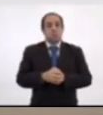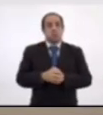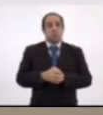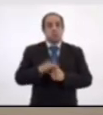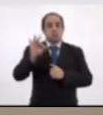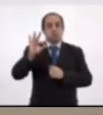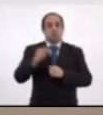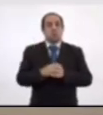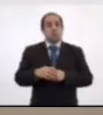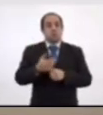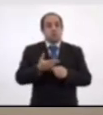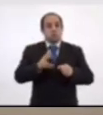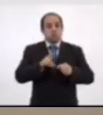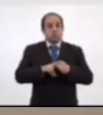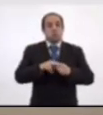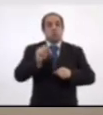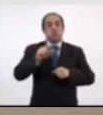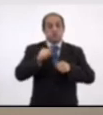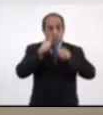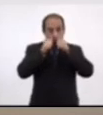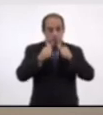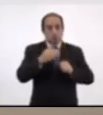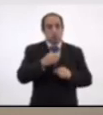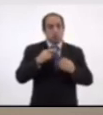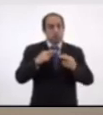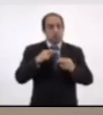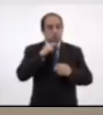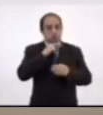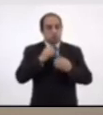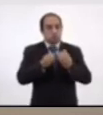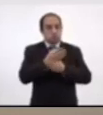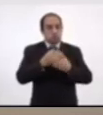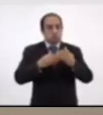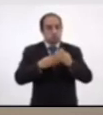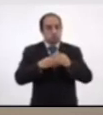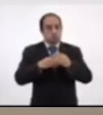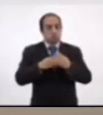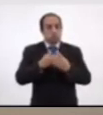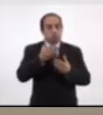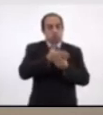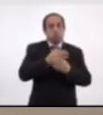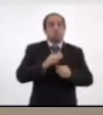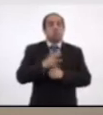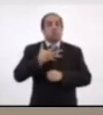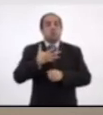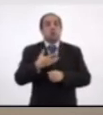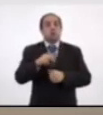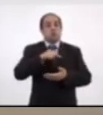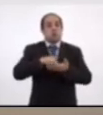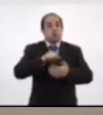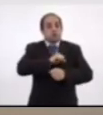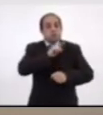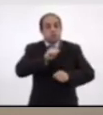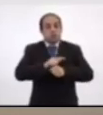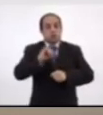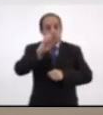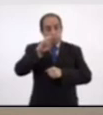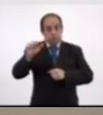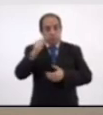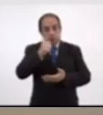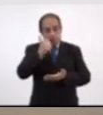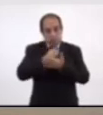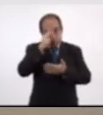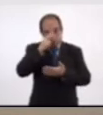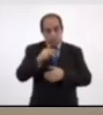9 unidades médicas de atención ambulatorio y las 25 unidades médicas de alta especialidad con las que cuenta el IMSS. Aquí en la Ciudad de